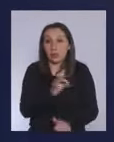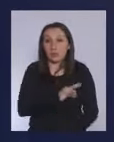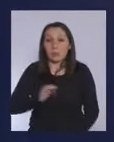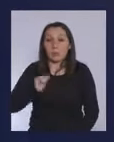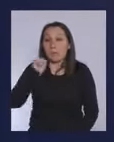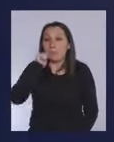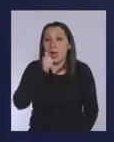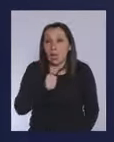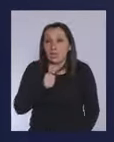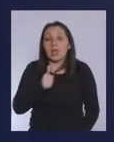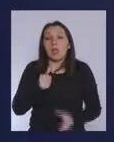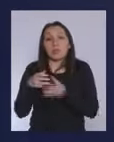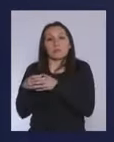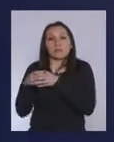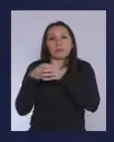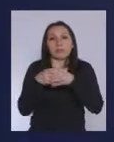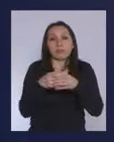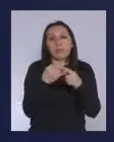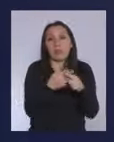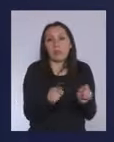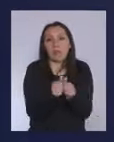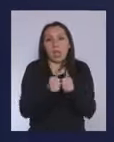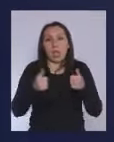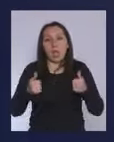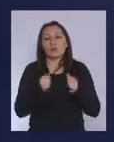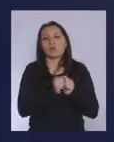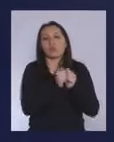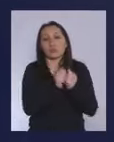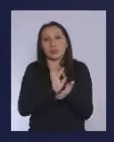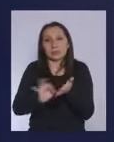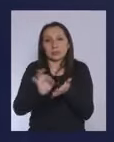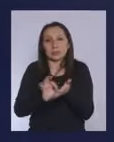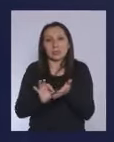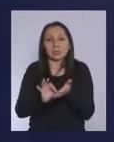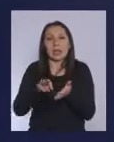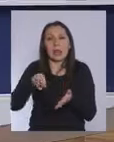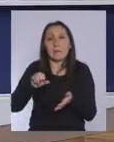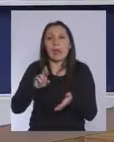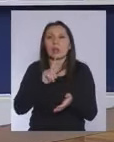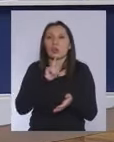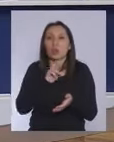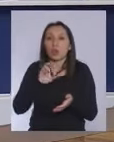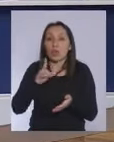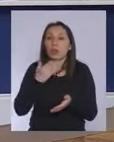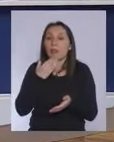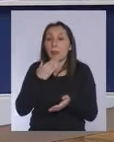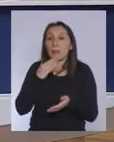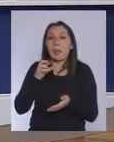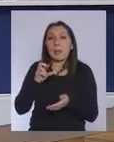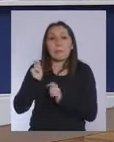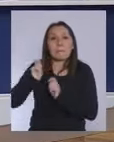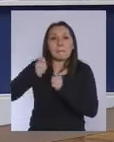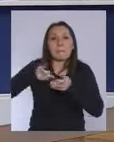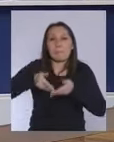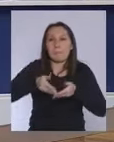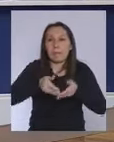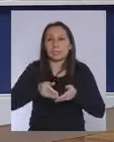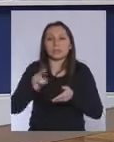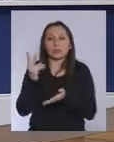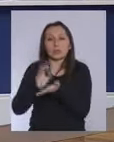vamos distintas autoridades vamos a ir junto a la secretaria martorel también subsecretario de pesca subsecretario